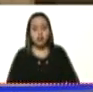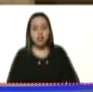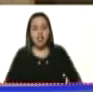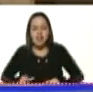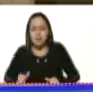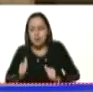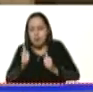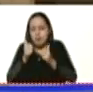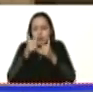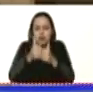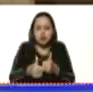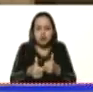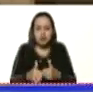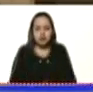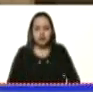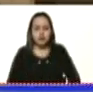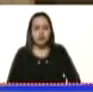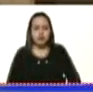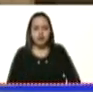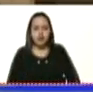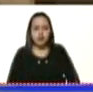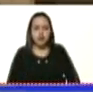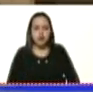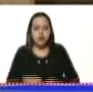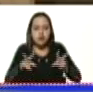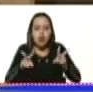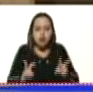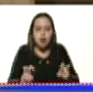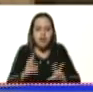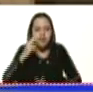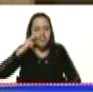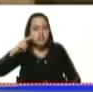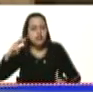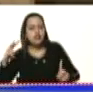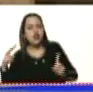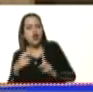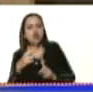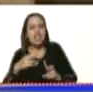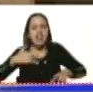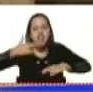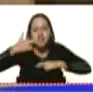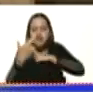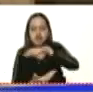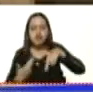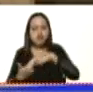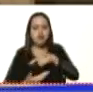insurgiendo una nueva visión rebelde,